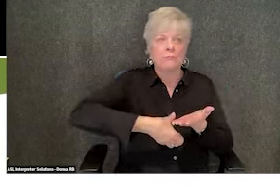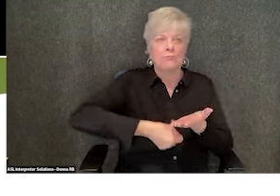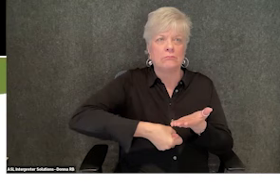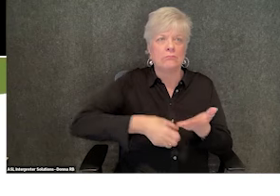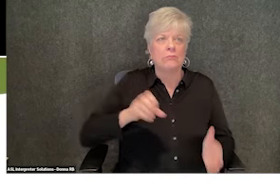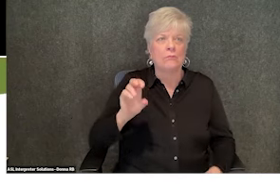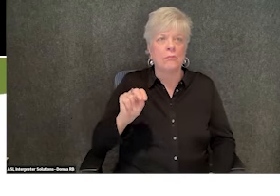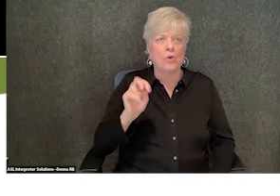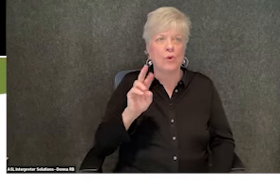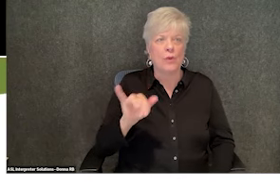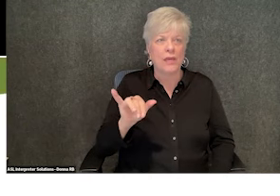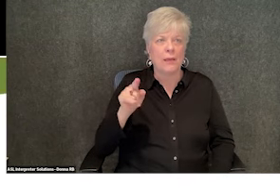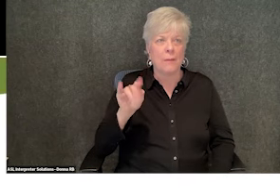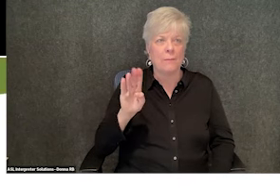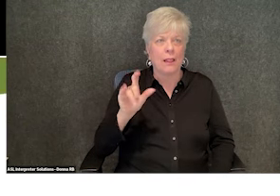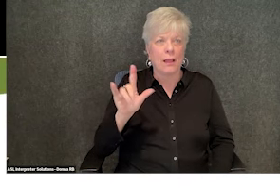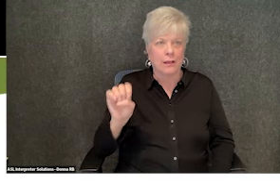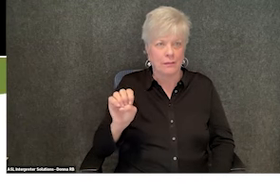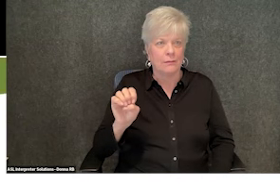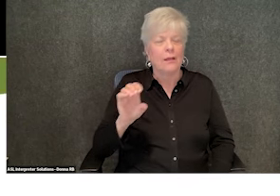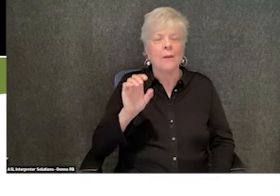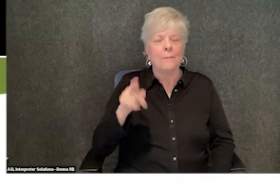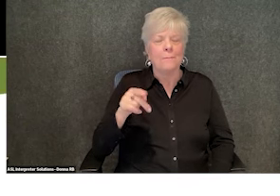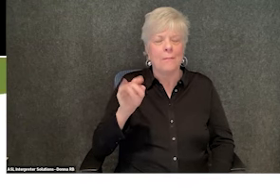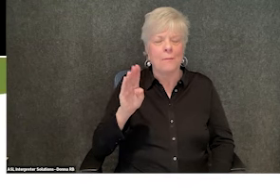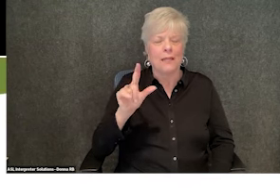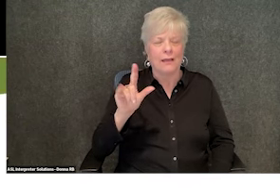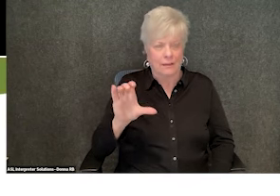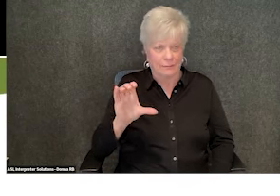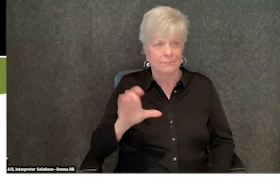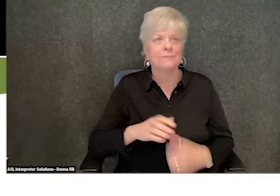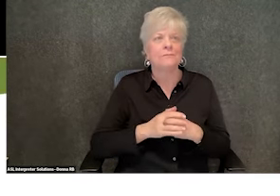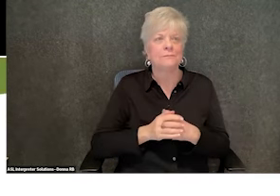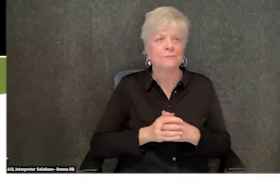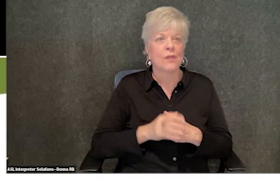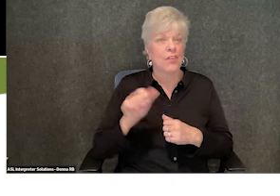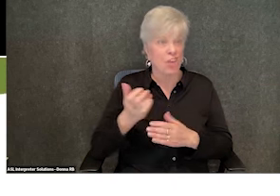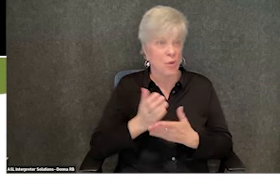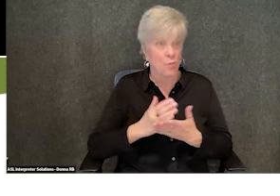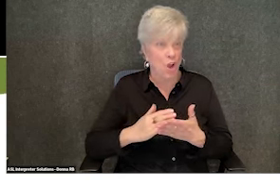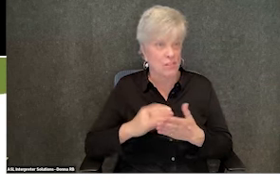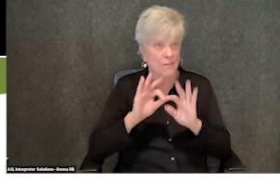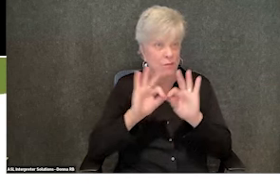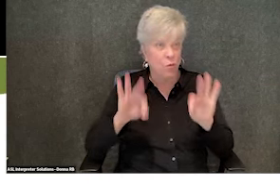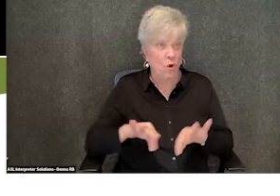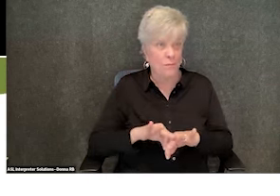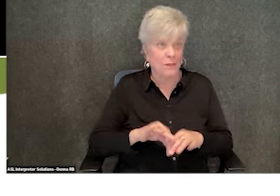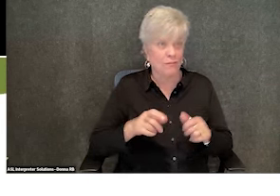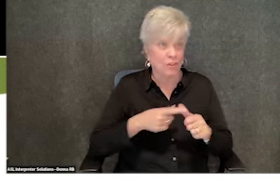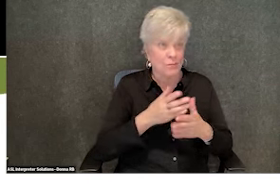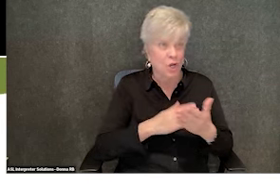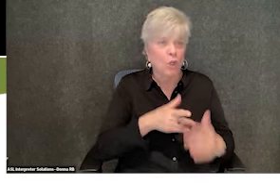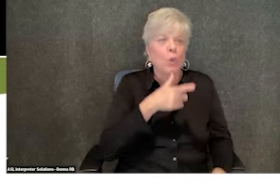necesita la firma del apoyador y dos testigos independientes y un